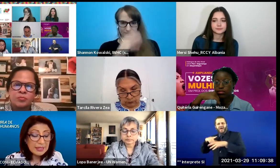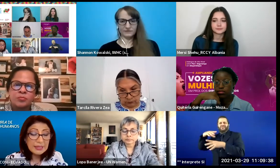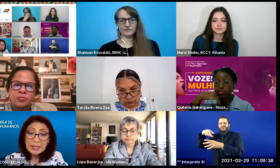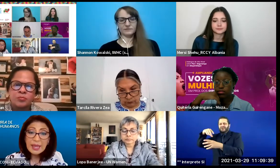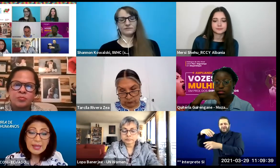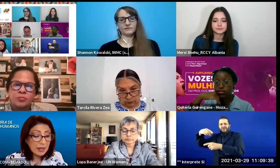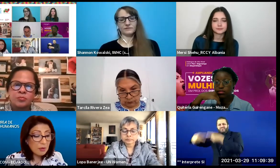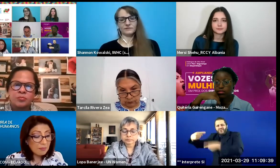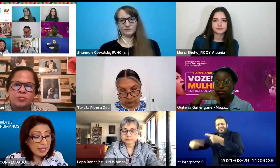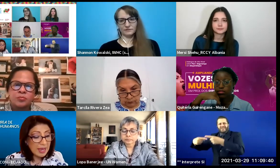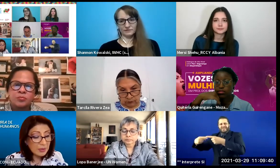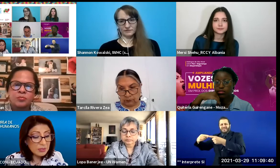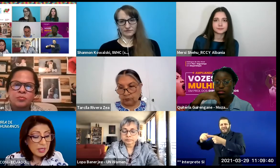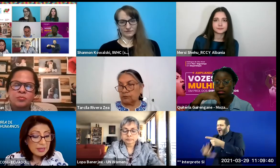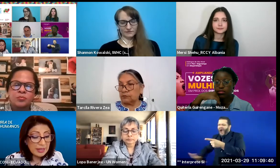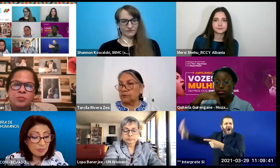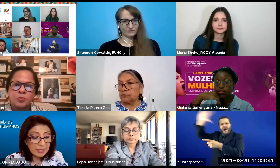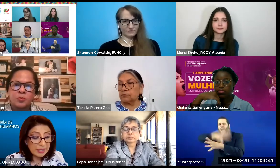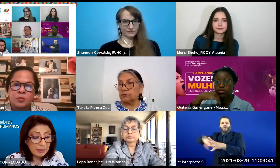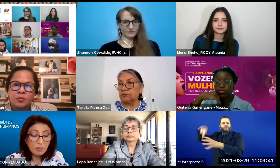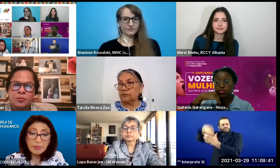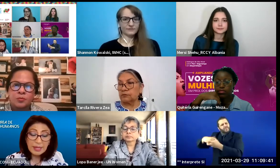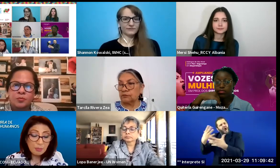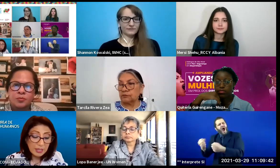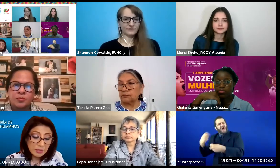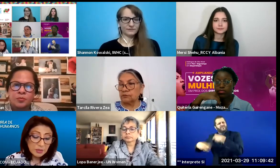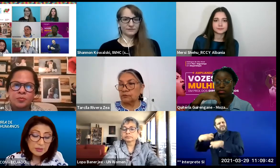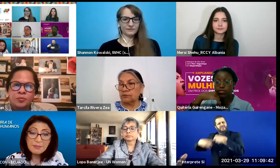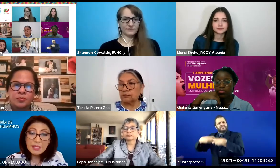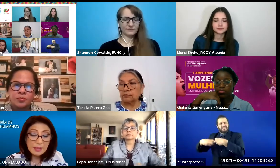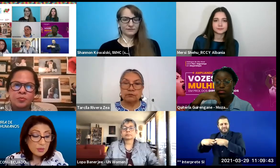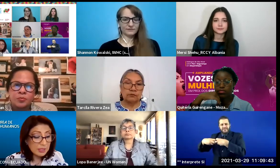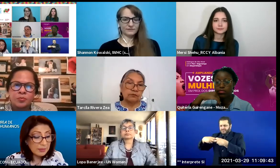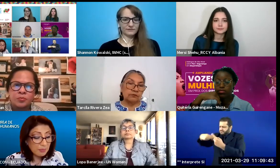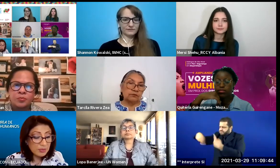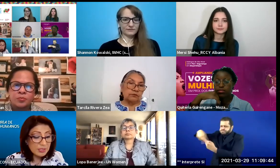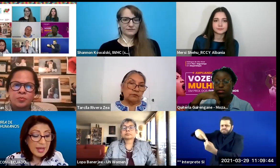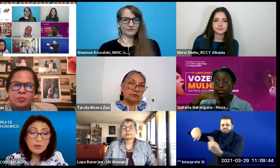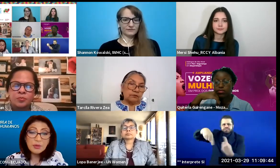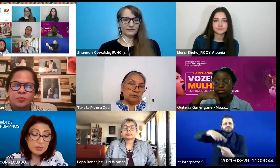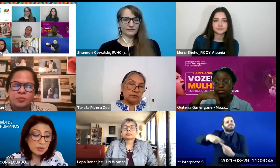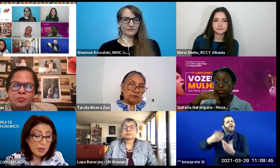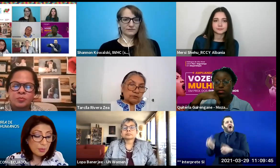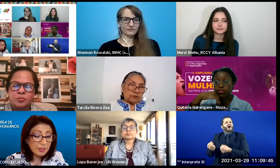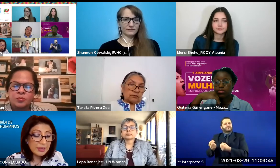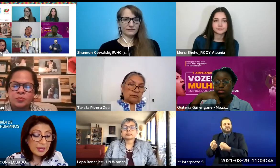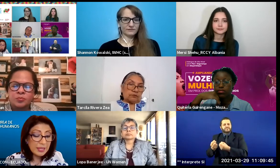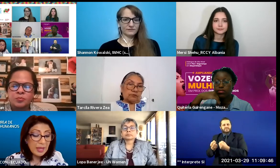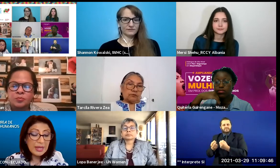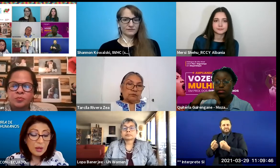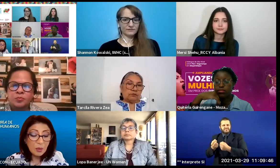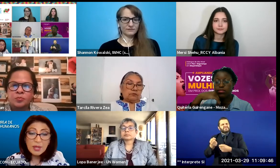sociedad tienen que ir acompañados de política pública. Por eso también hemos impulsado con nuestro